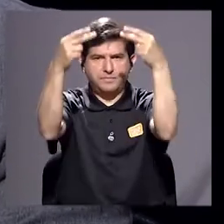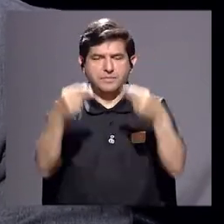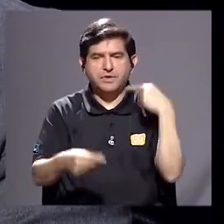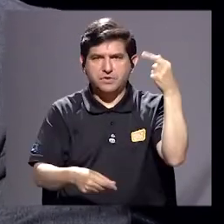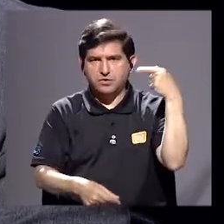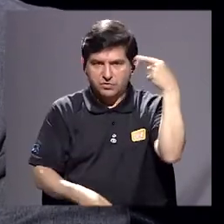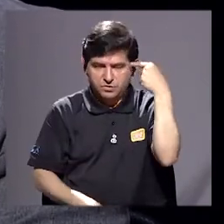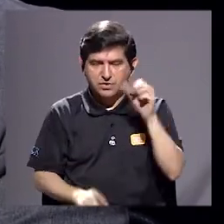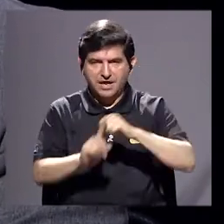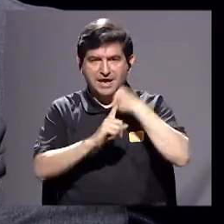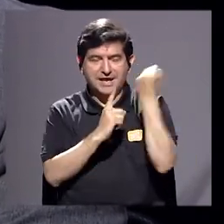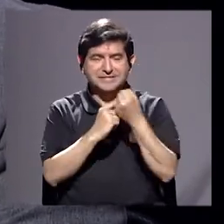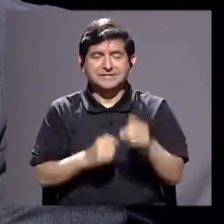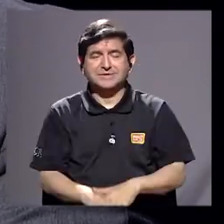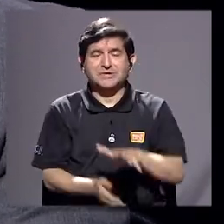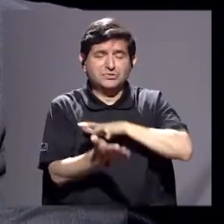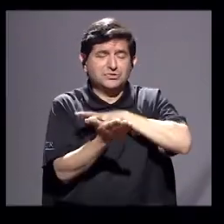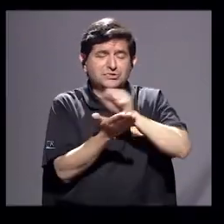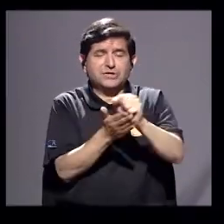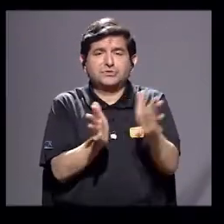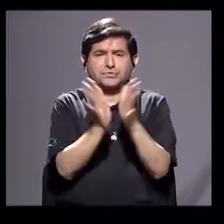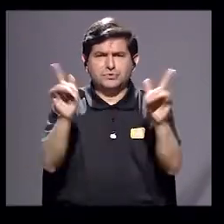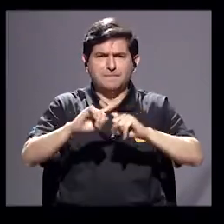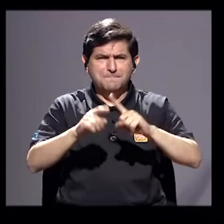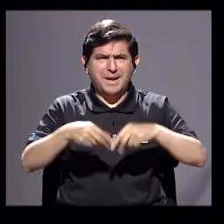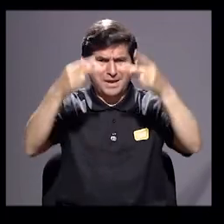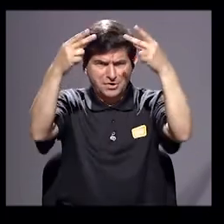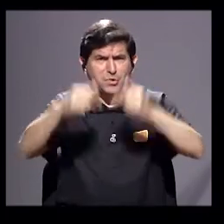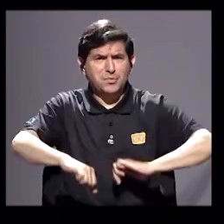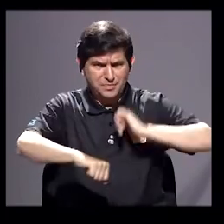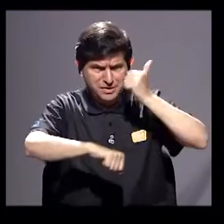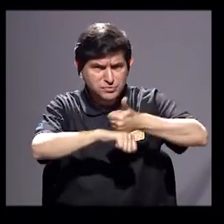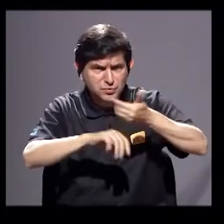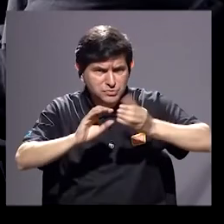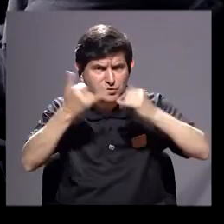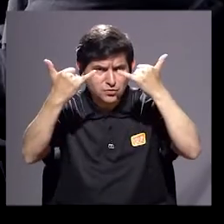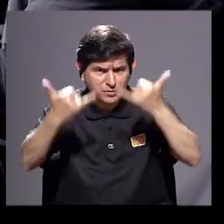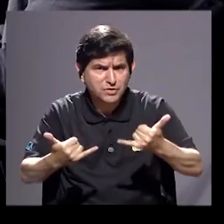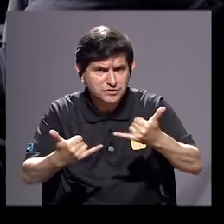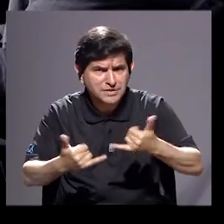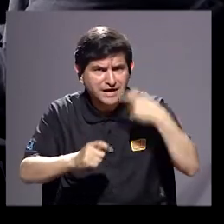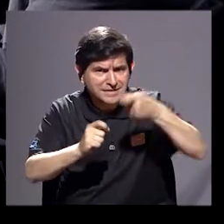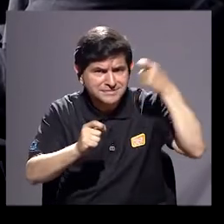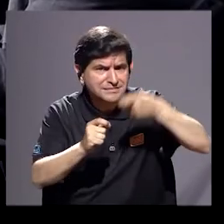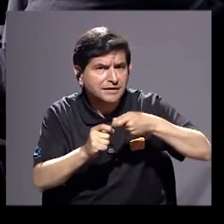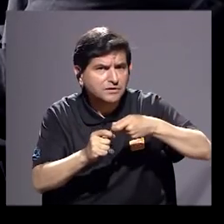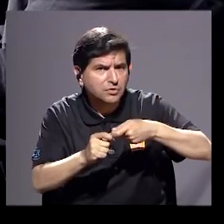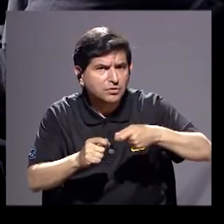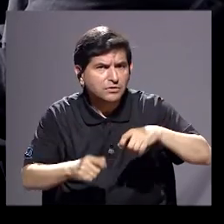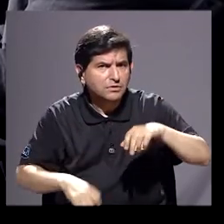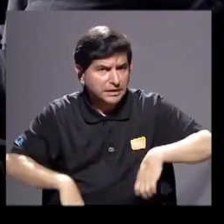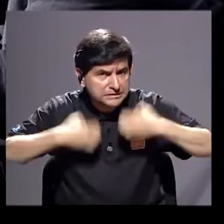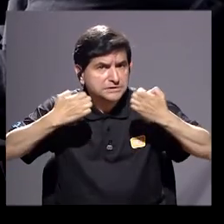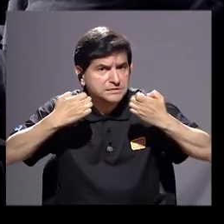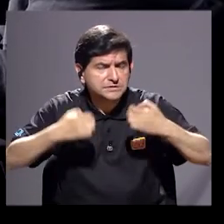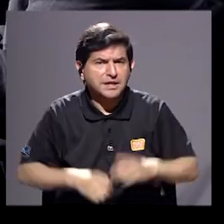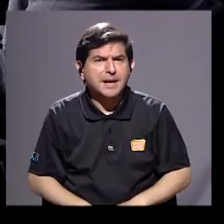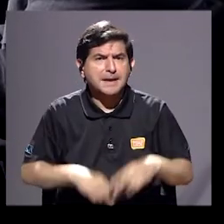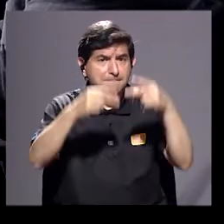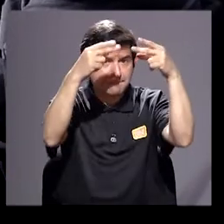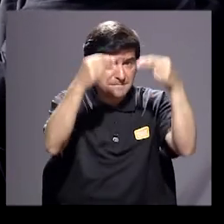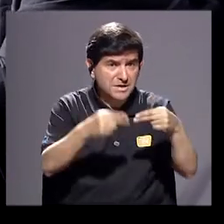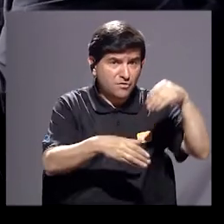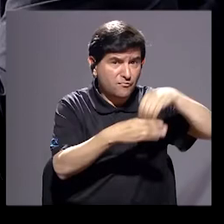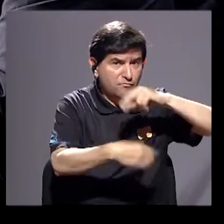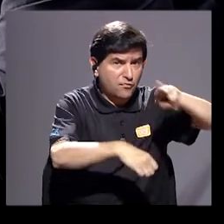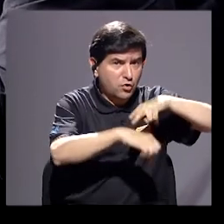estado frente al estado de calamidad pública pero existe un presupuesto establecido en números ya duros un presupuesto para el